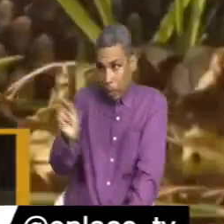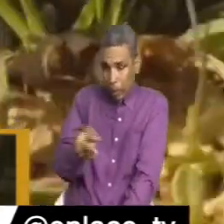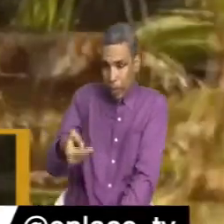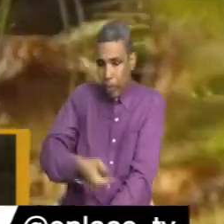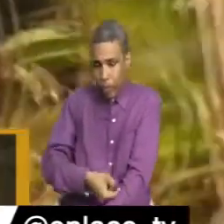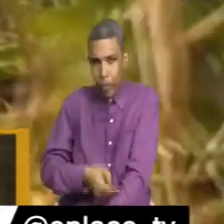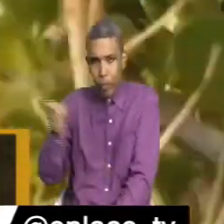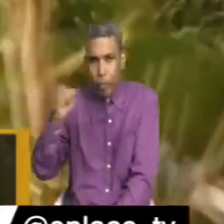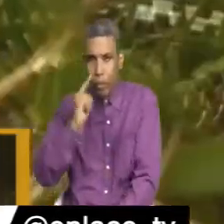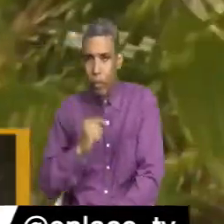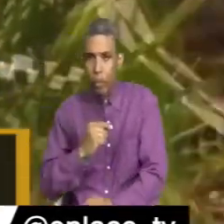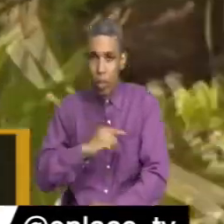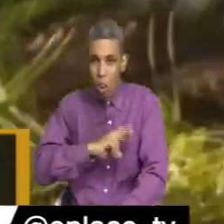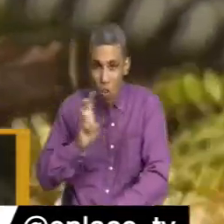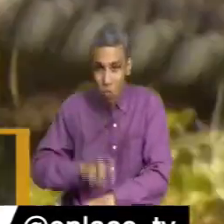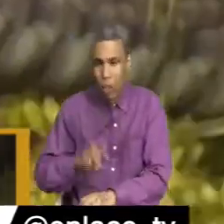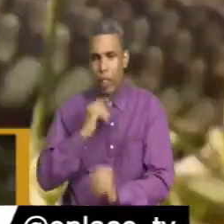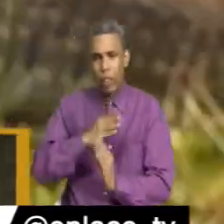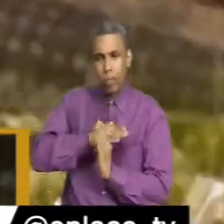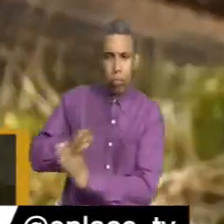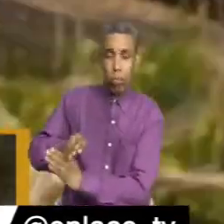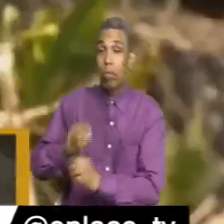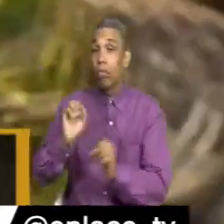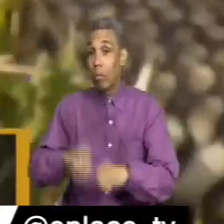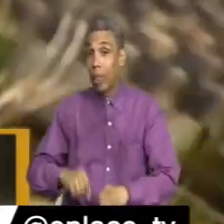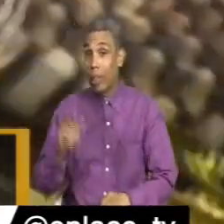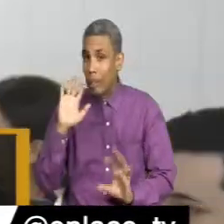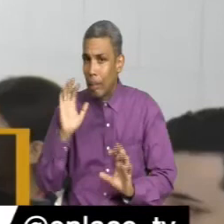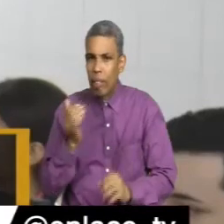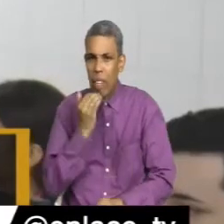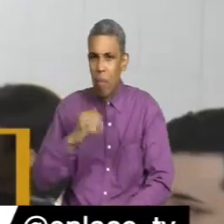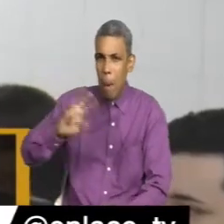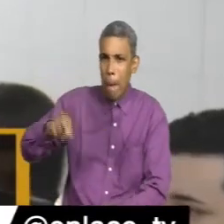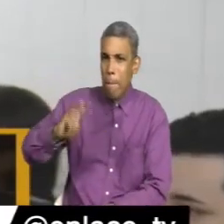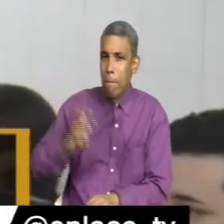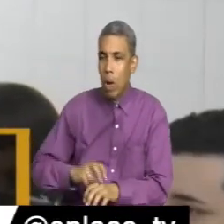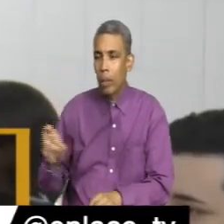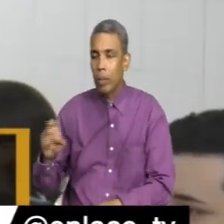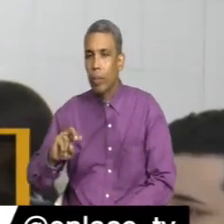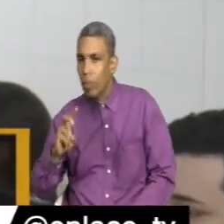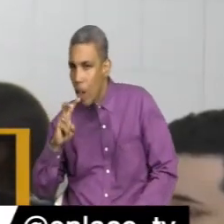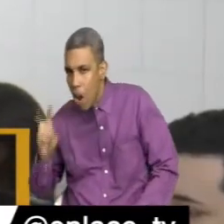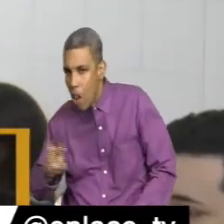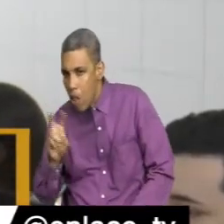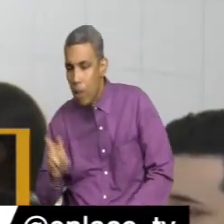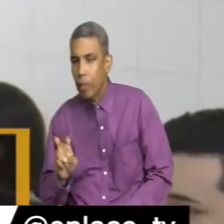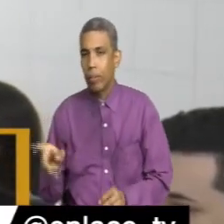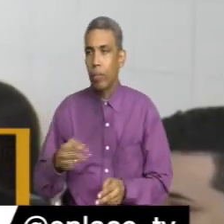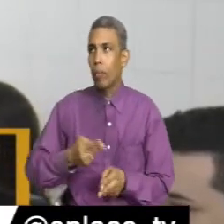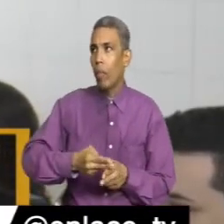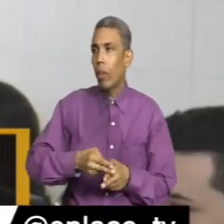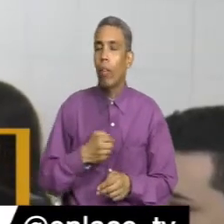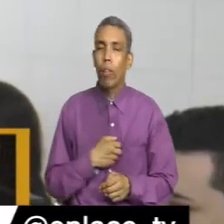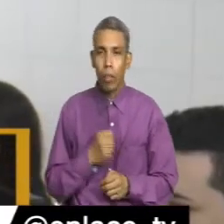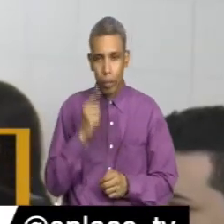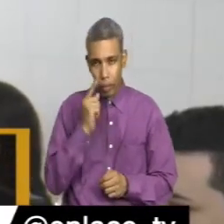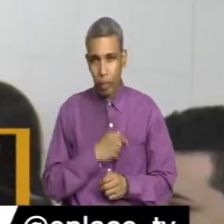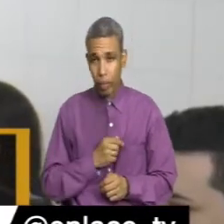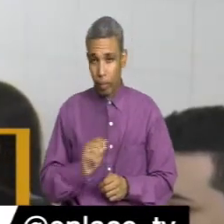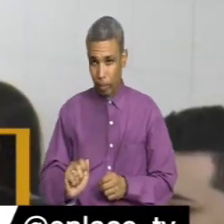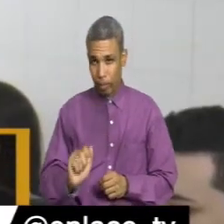mordedura de una serpiente talla X puede producir la muerte al paciente. Los venenos de este tipo de serpientes son neurotóxicos y